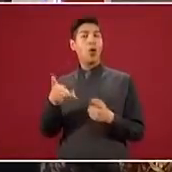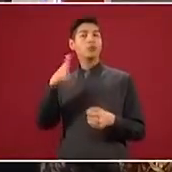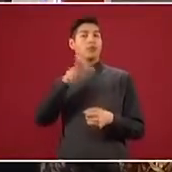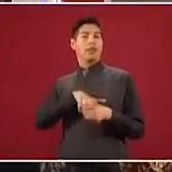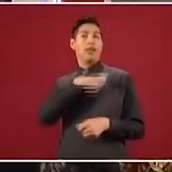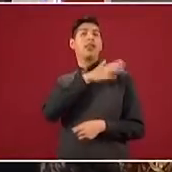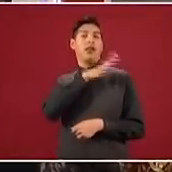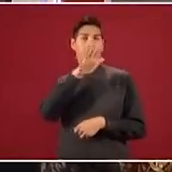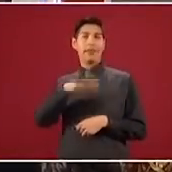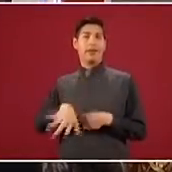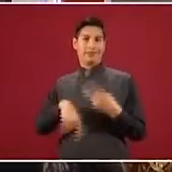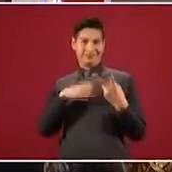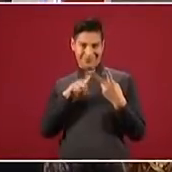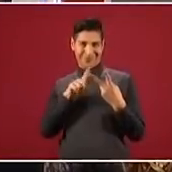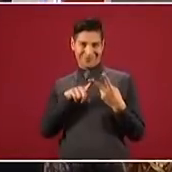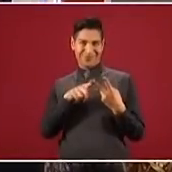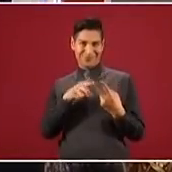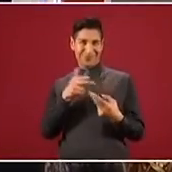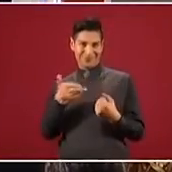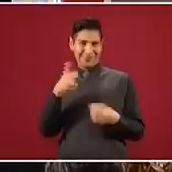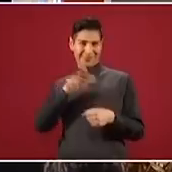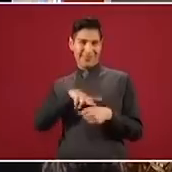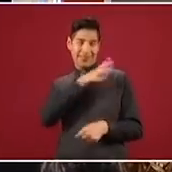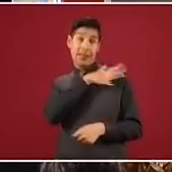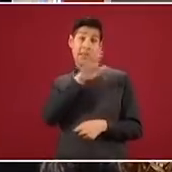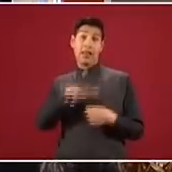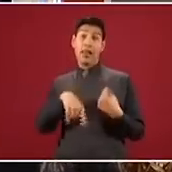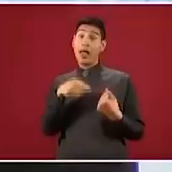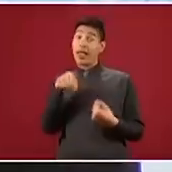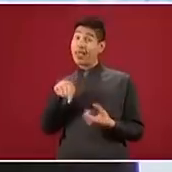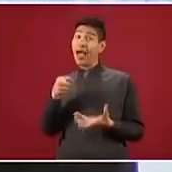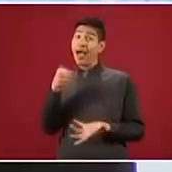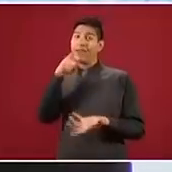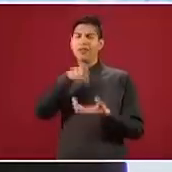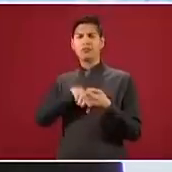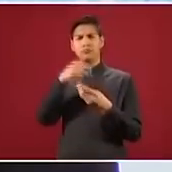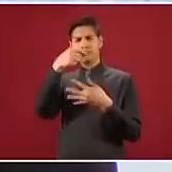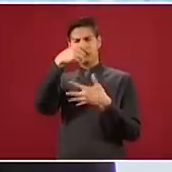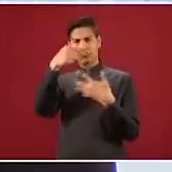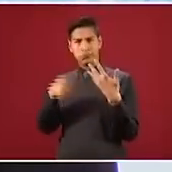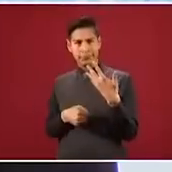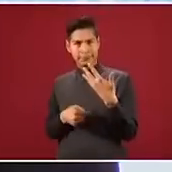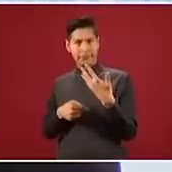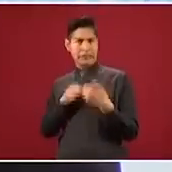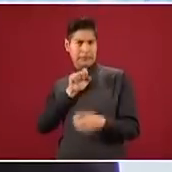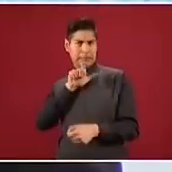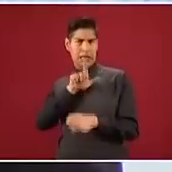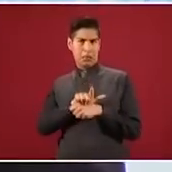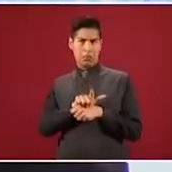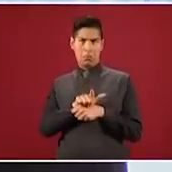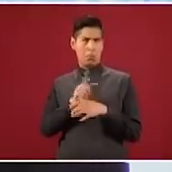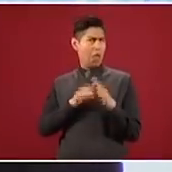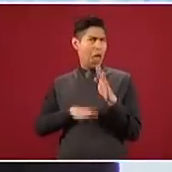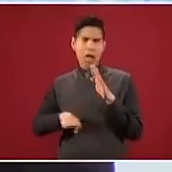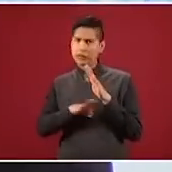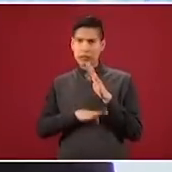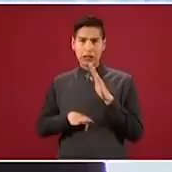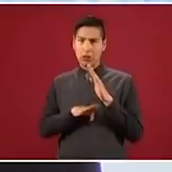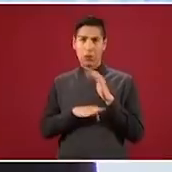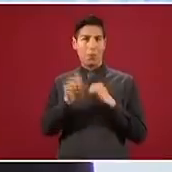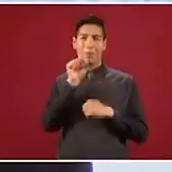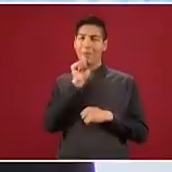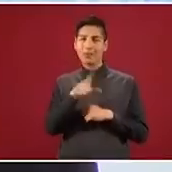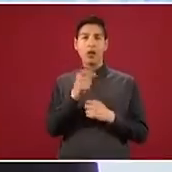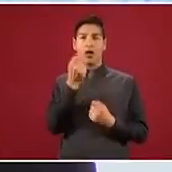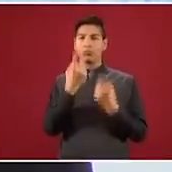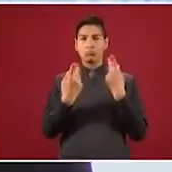Los hospitales generales tienen 5 especialidades básicas y reciben a pacientes que son